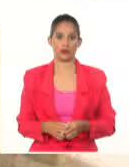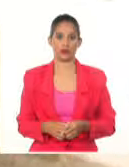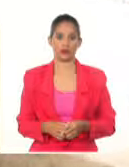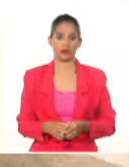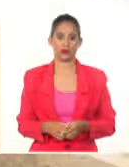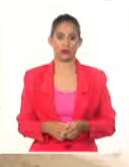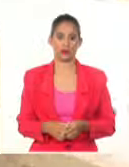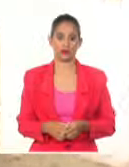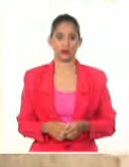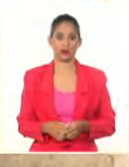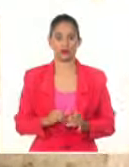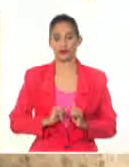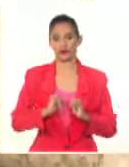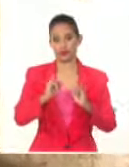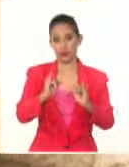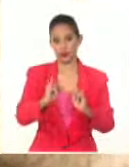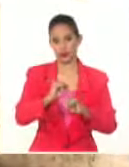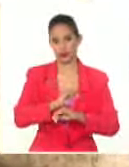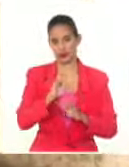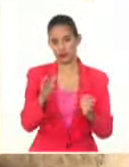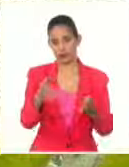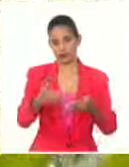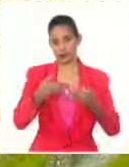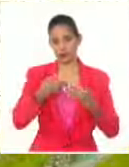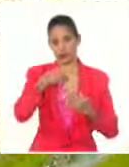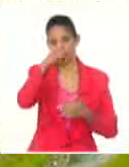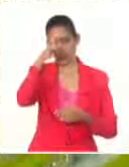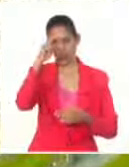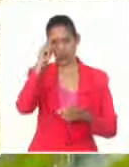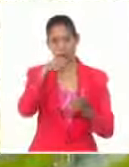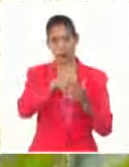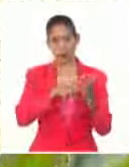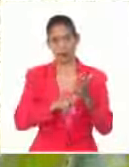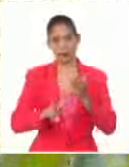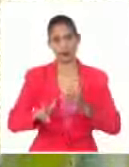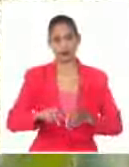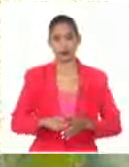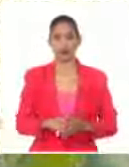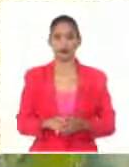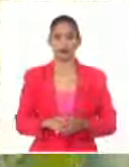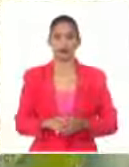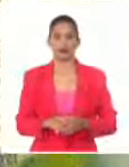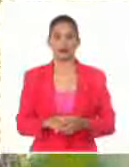Desde Santi Espíritus en 26 fue un reporte de Nelson Manuel Pérez Estupiñán, Canal Cubano de Noticias.